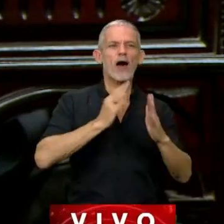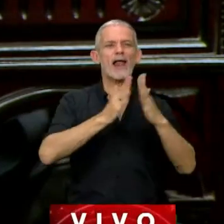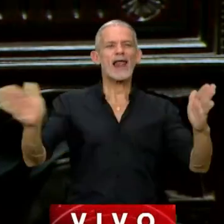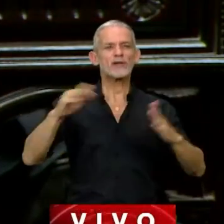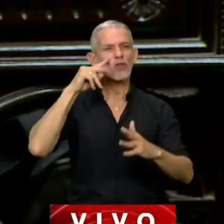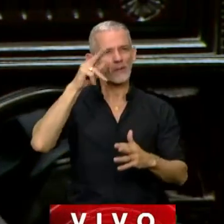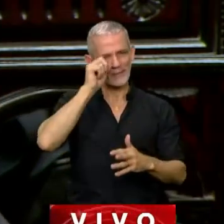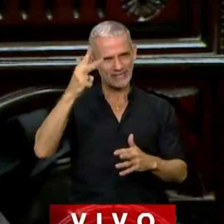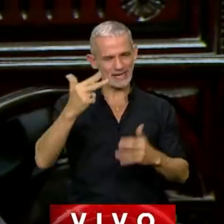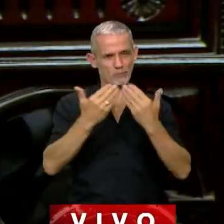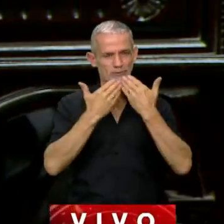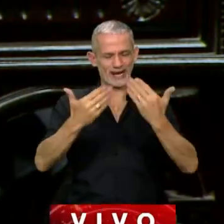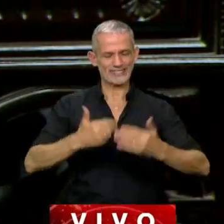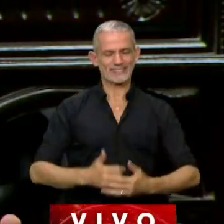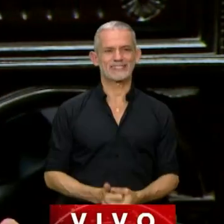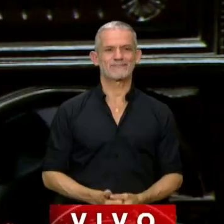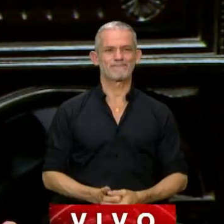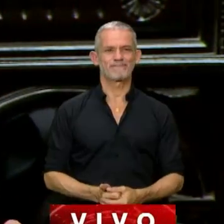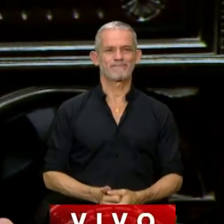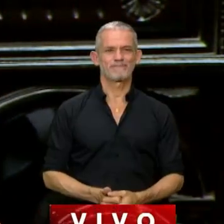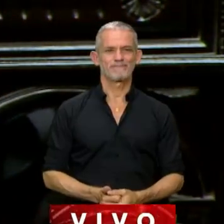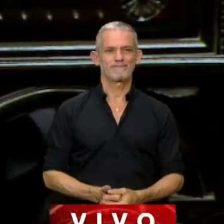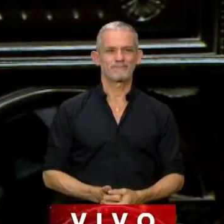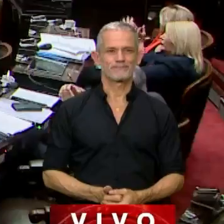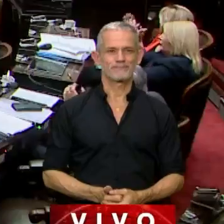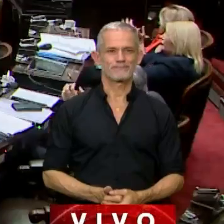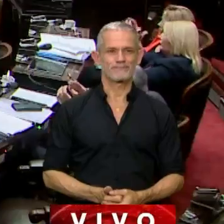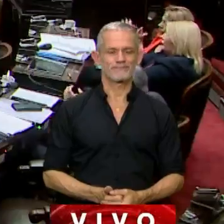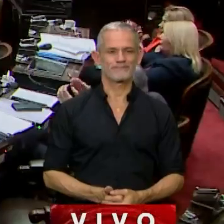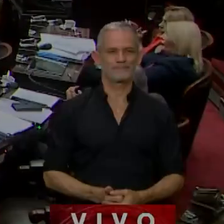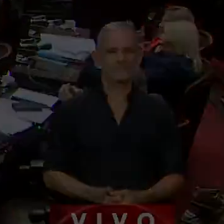2023. Muchísimas gracias. Gracias, diputado.